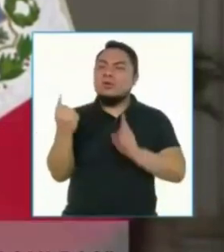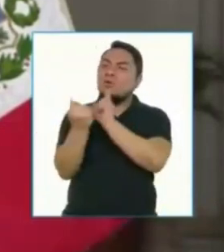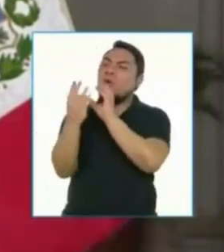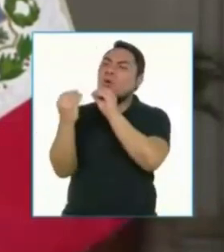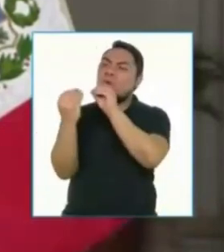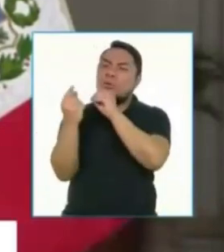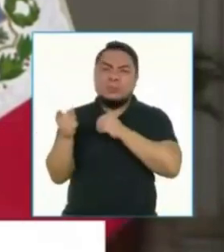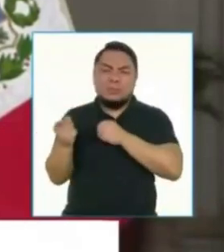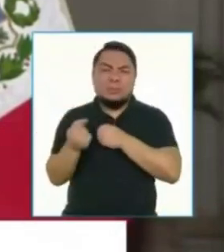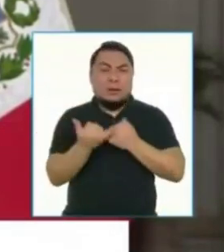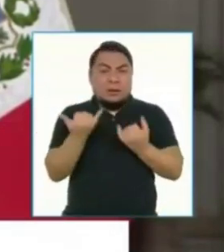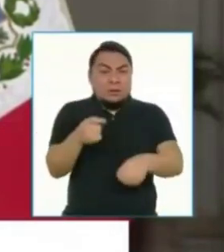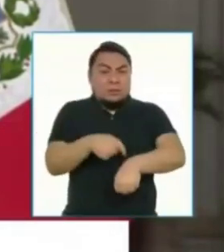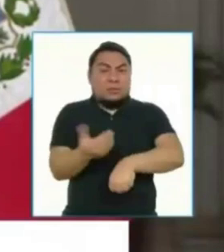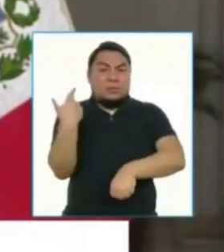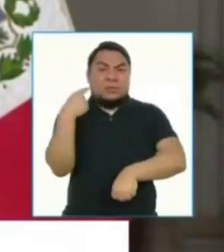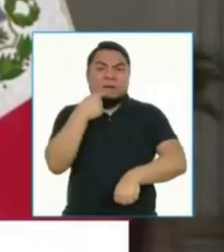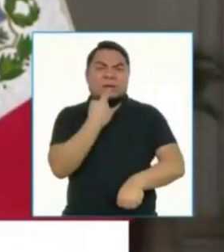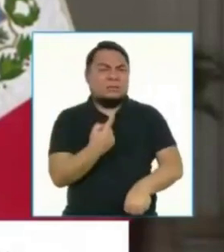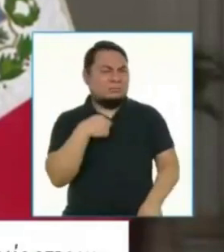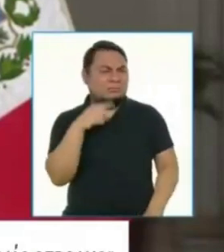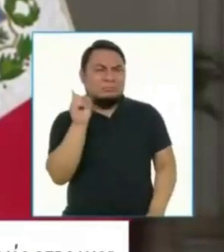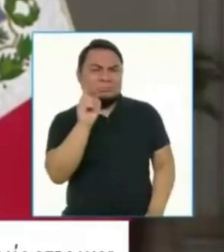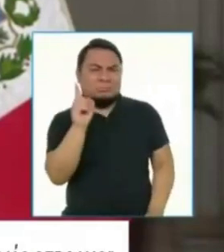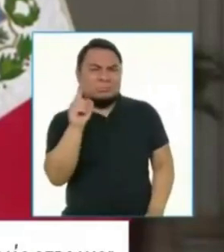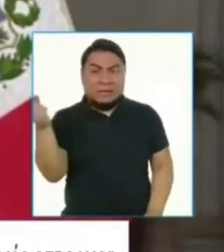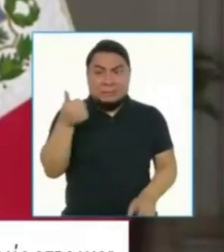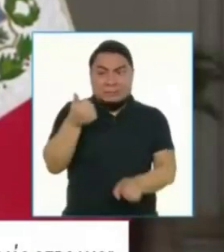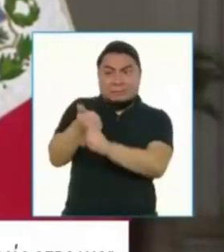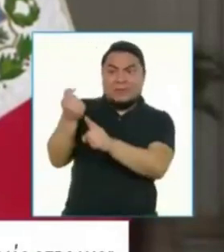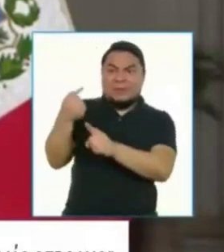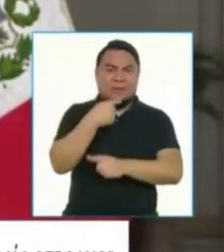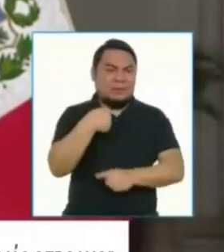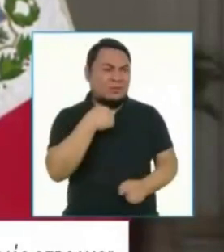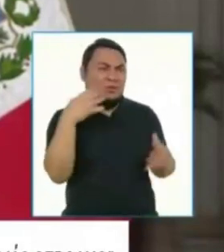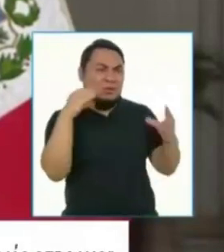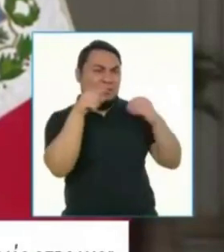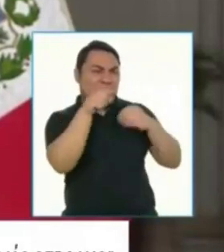se podría decir, a Latinoamérica. Y esperemos de que las